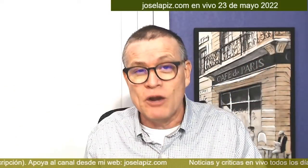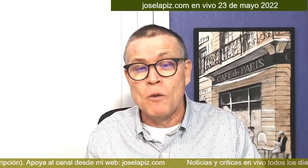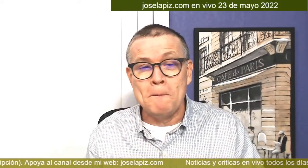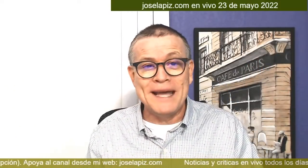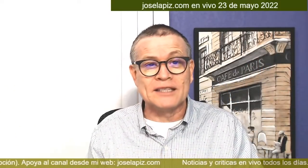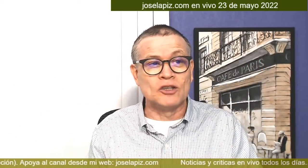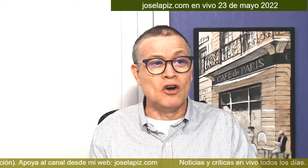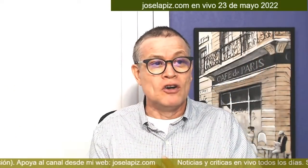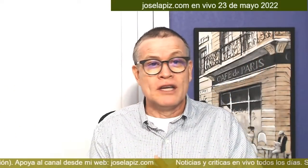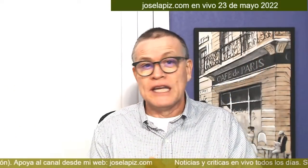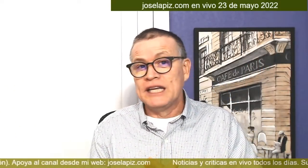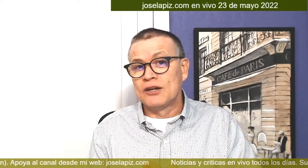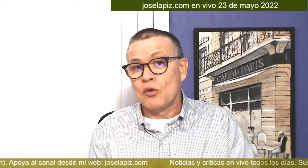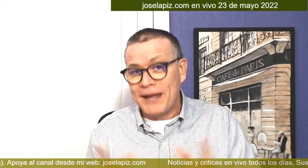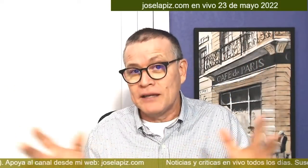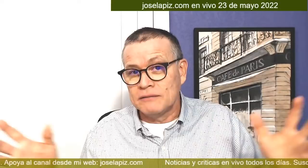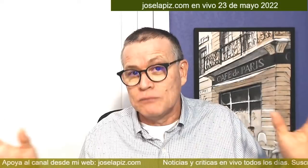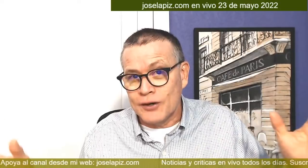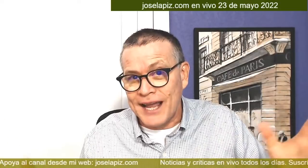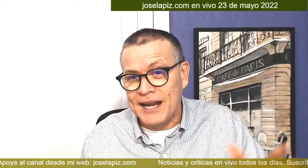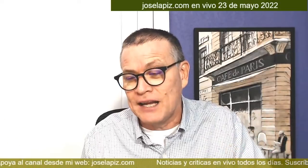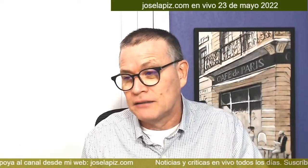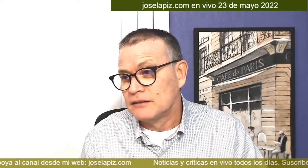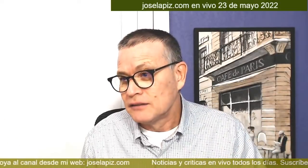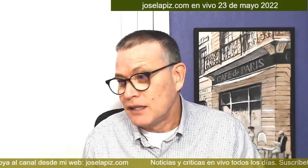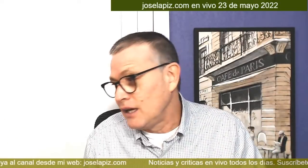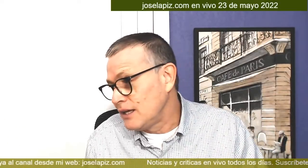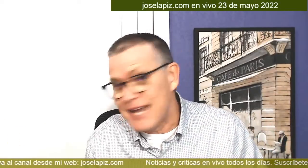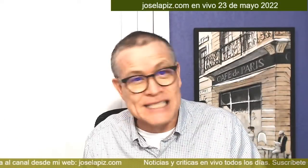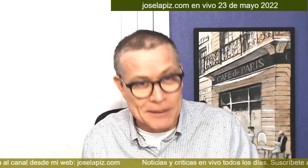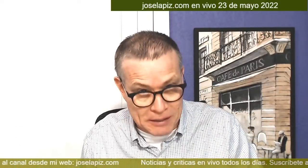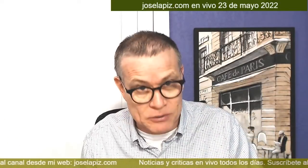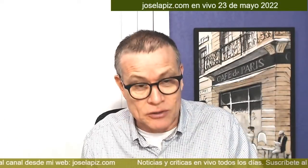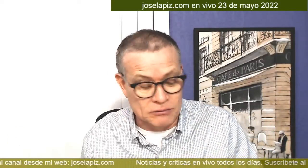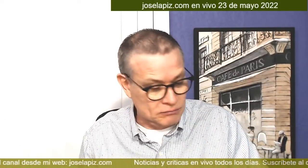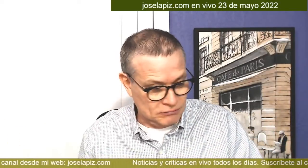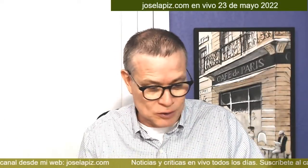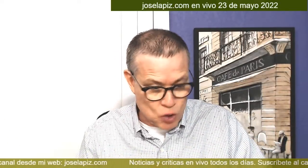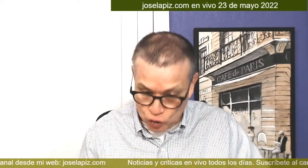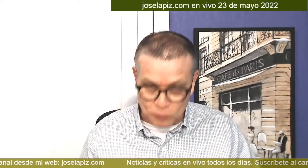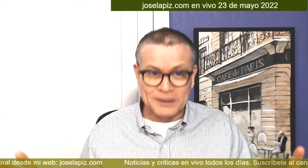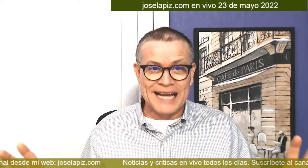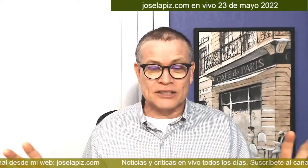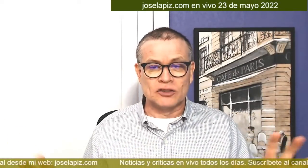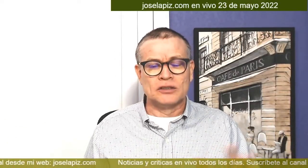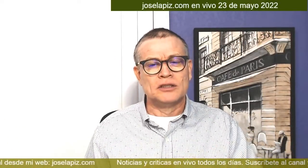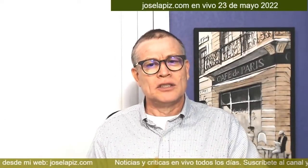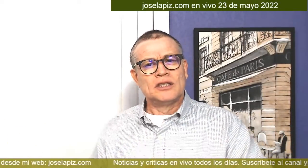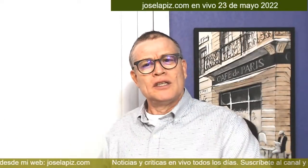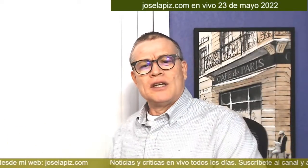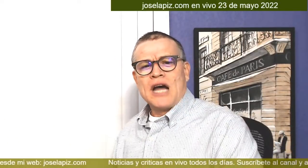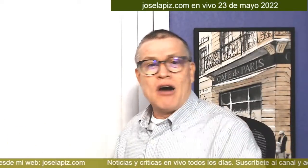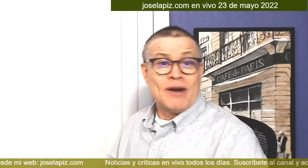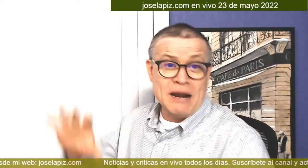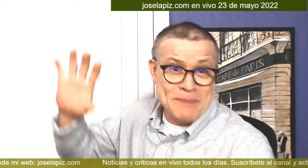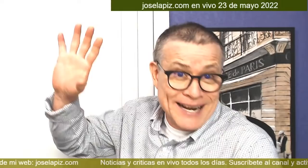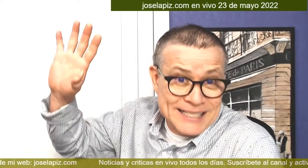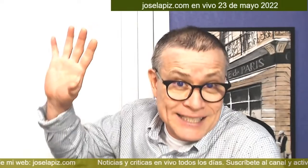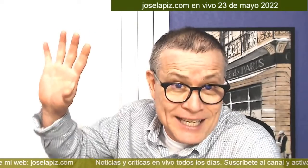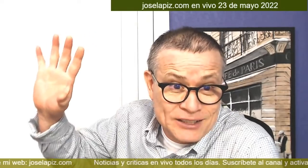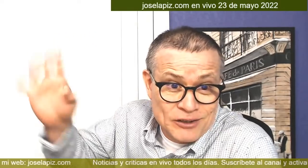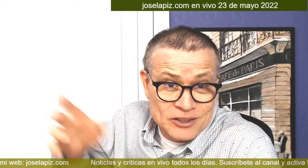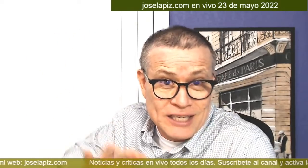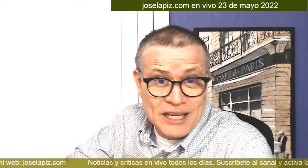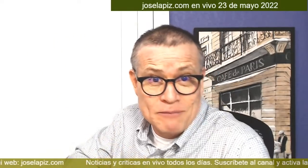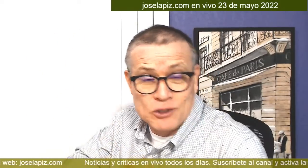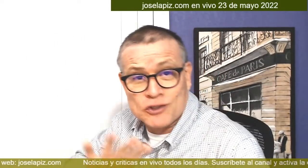habló de humberto y rubén moreira que ya sabemos no corrupta sos ahora al parecer